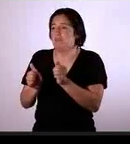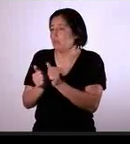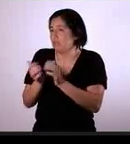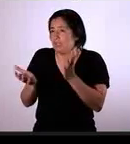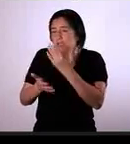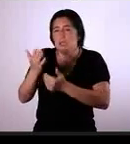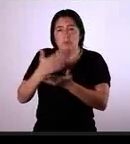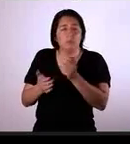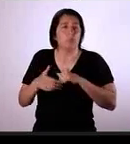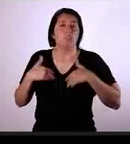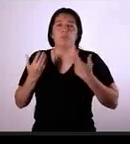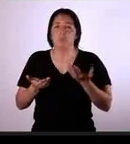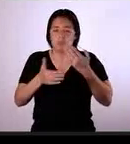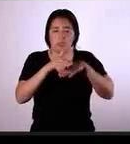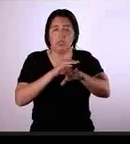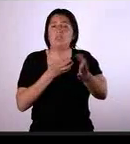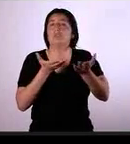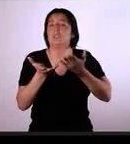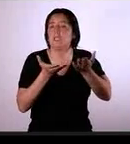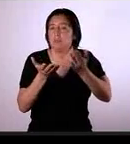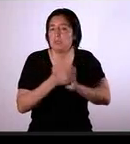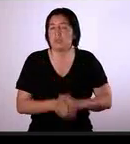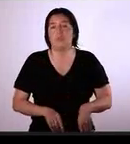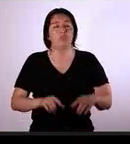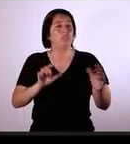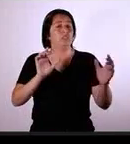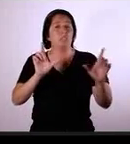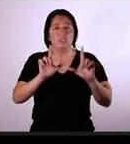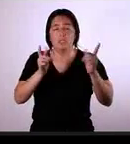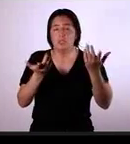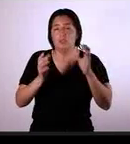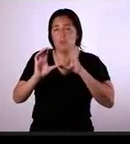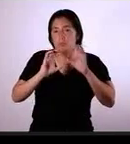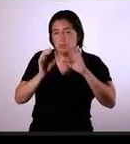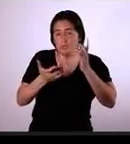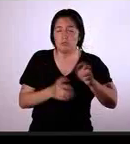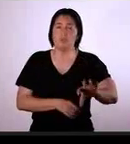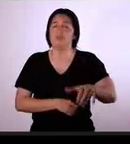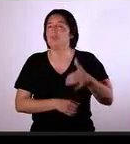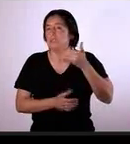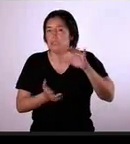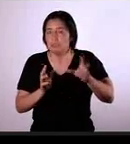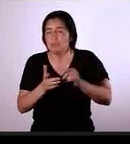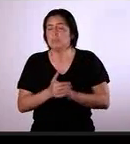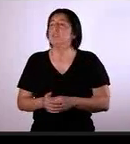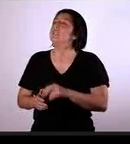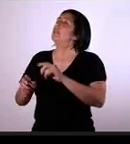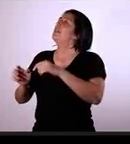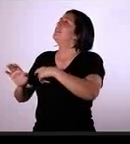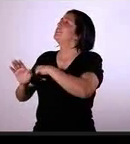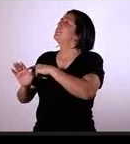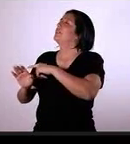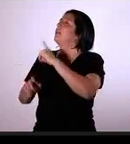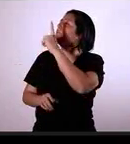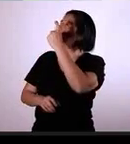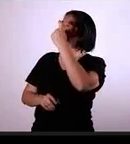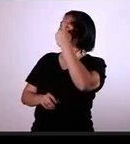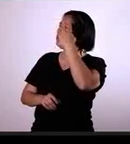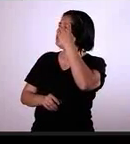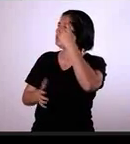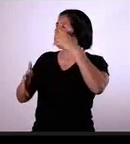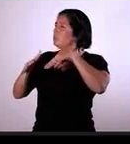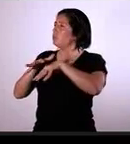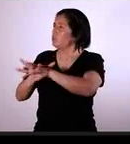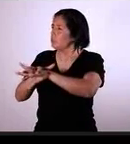para acceder a todos los servicios públicos de telecomunicación. Y mejor, dentro de esta política inclusiva que propicia nuestro gobierno, el